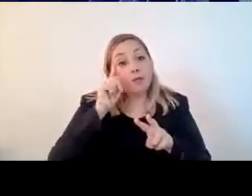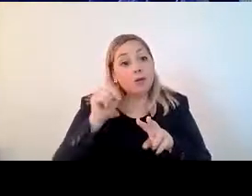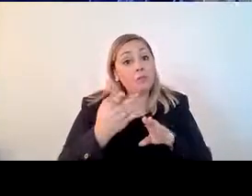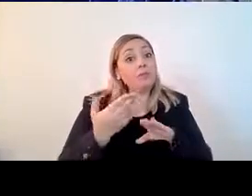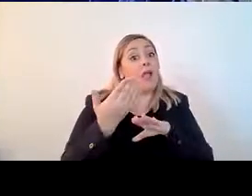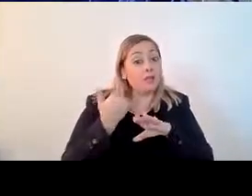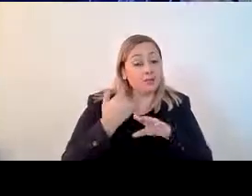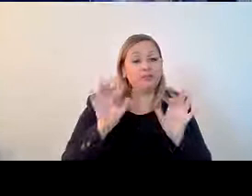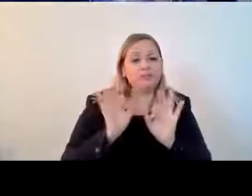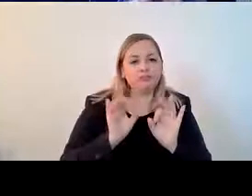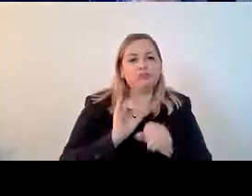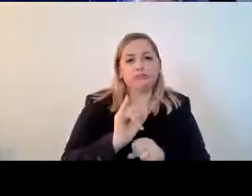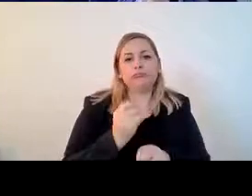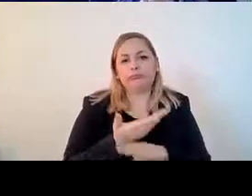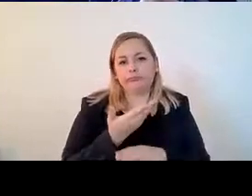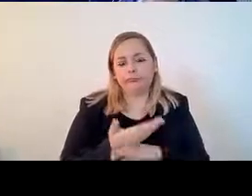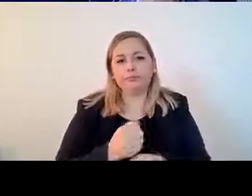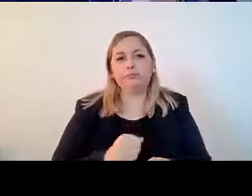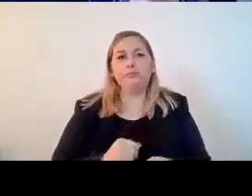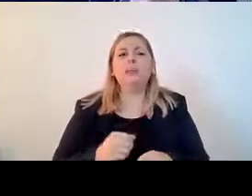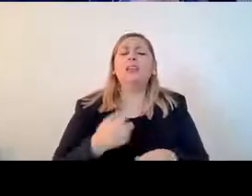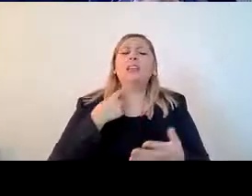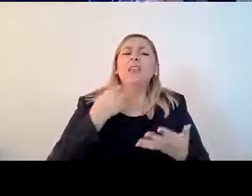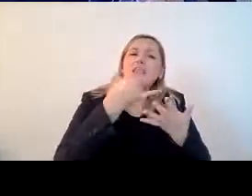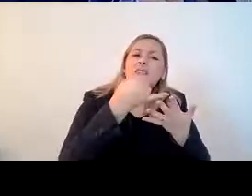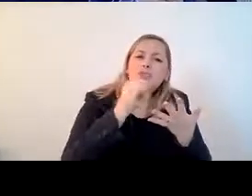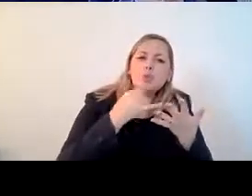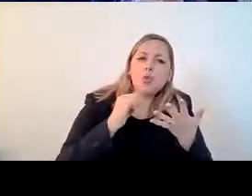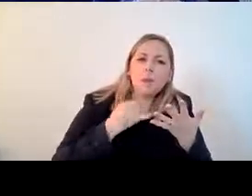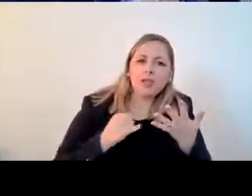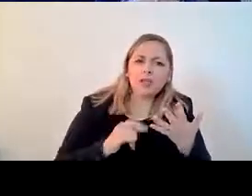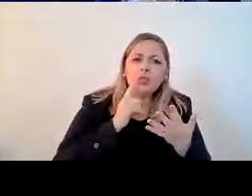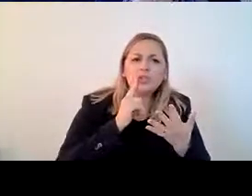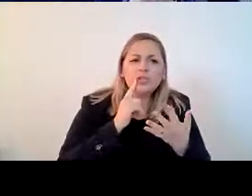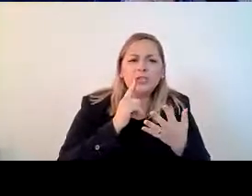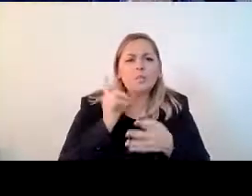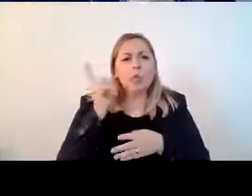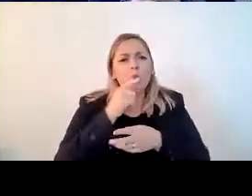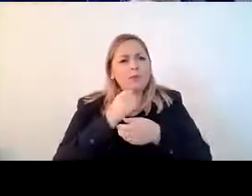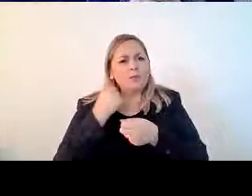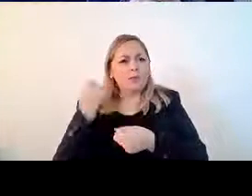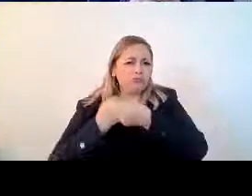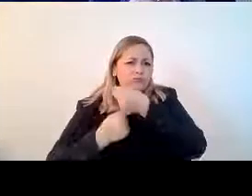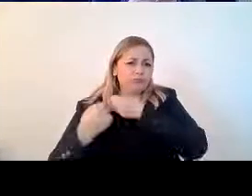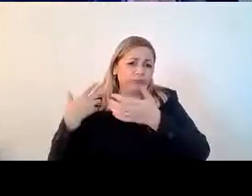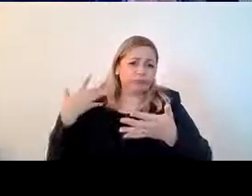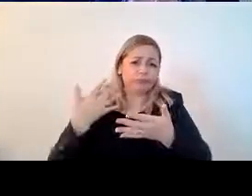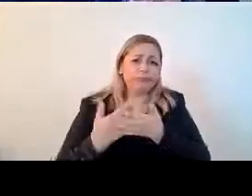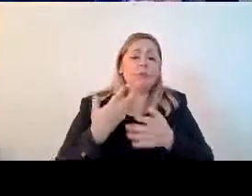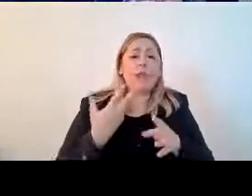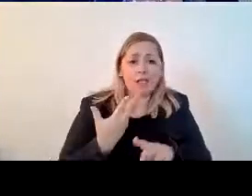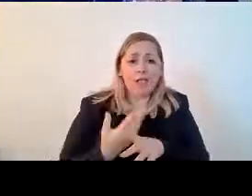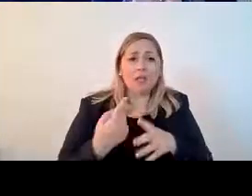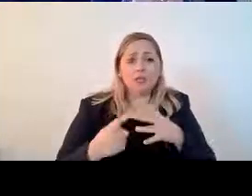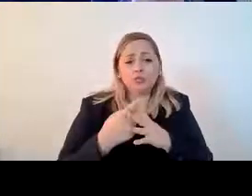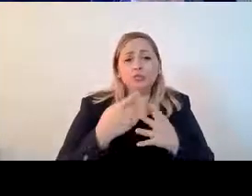sí se recomiendan. ¿Qué instrumentos tenemos? En las últimas décadas han surgido instrumentos para evaluar la